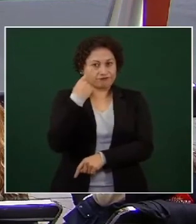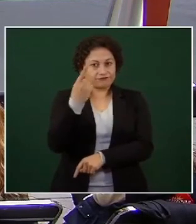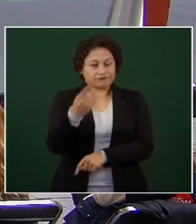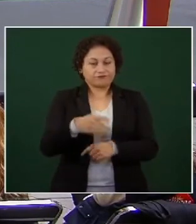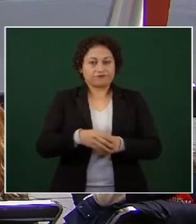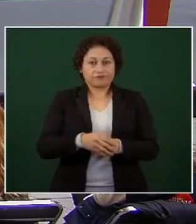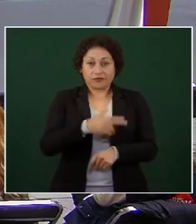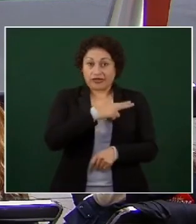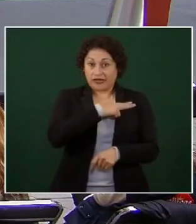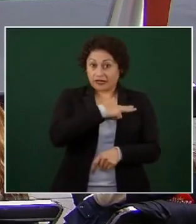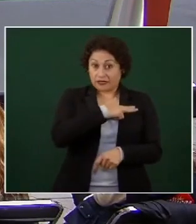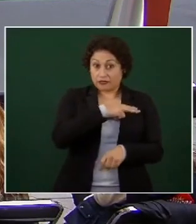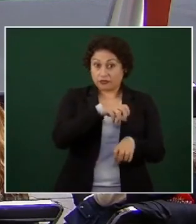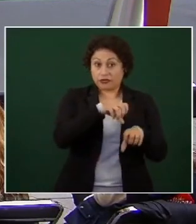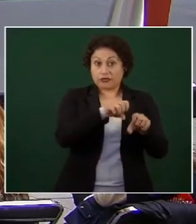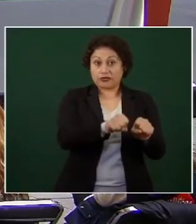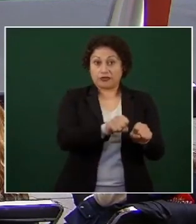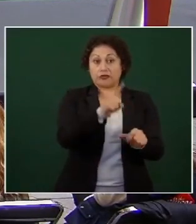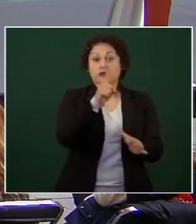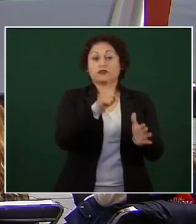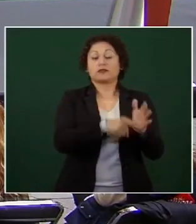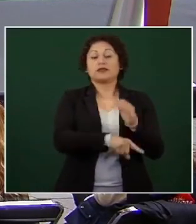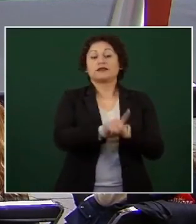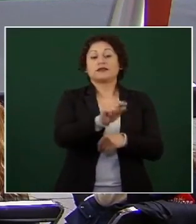heridos y detenidos, 1076,